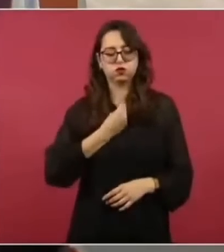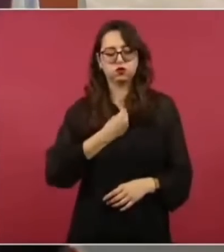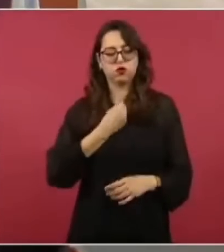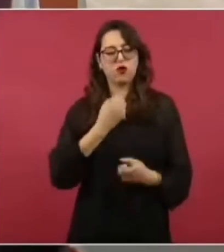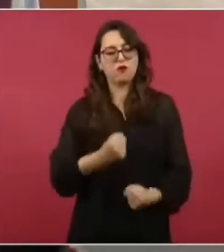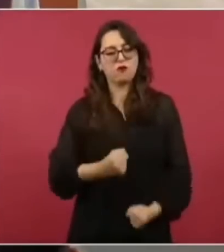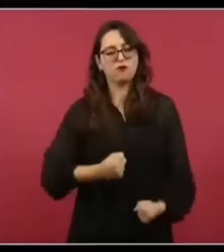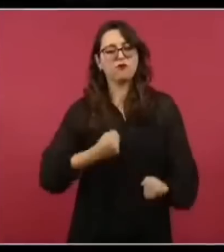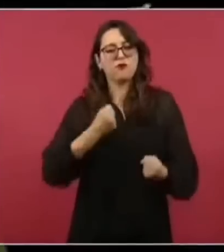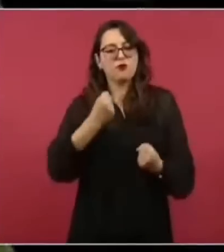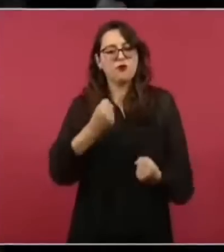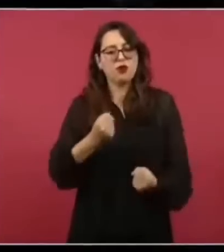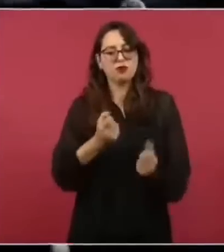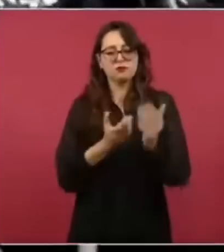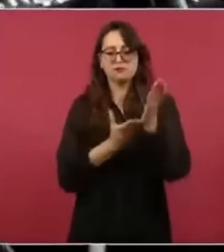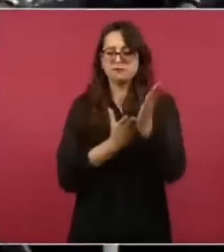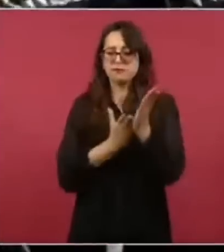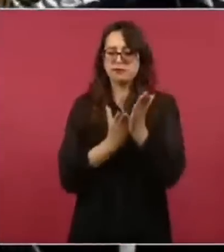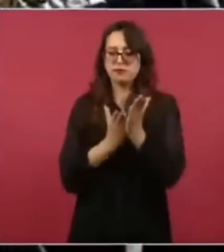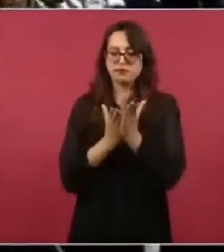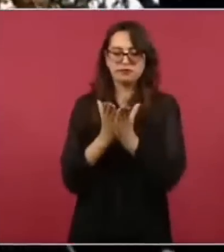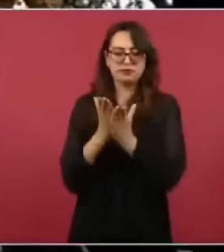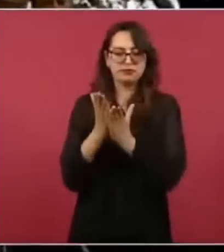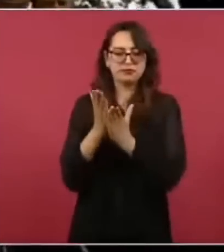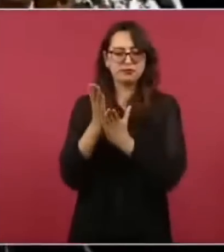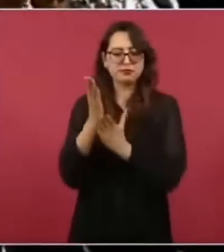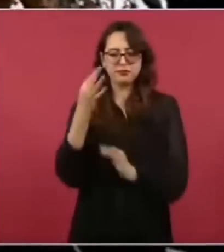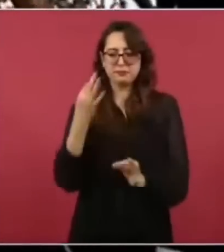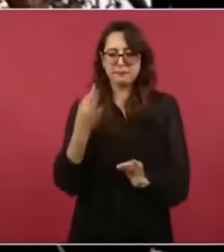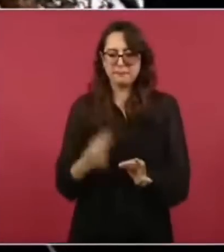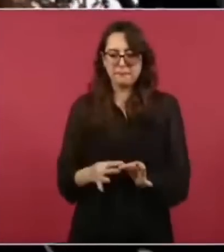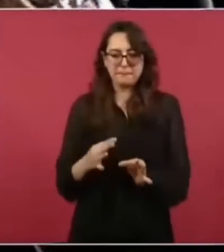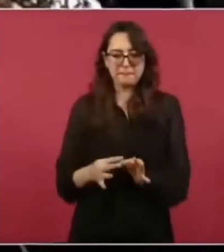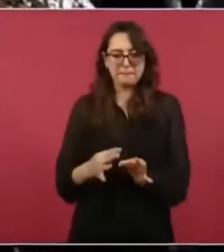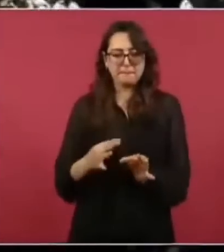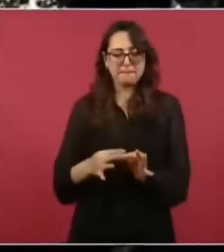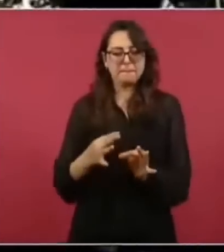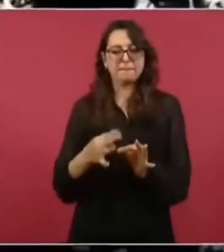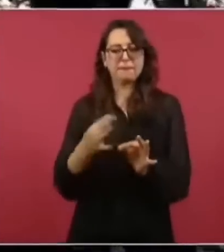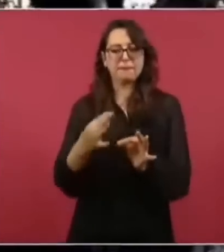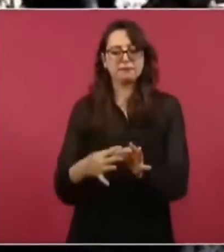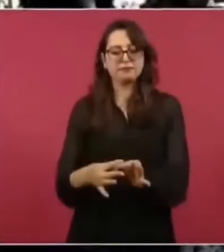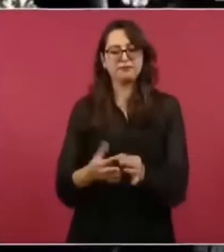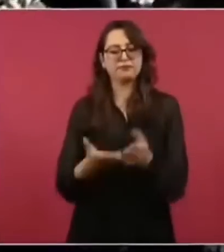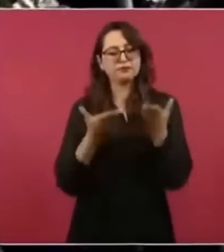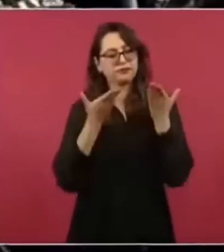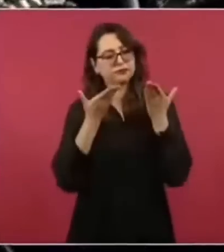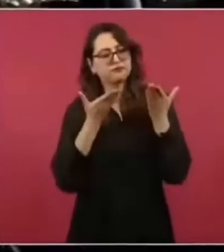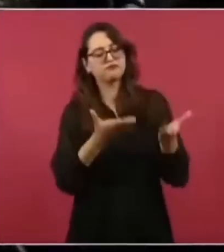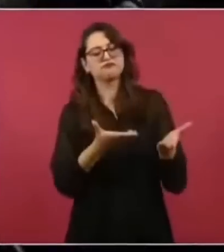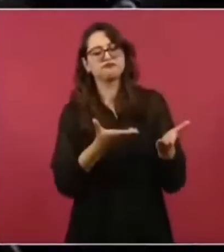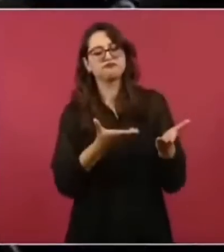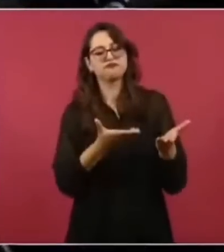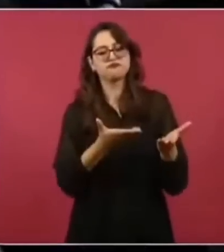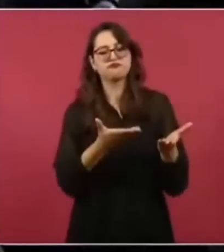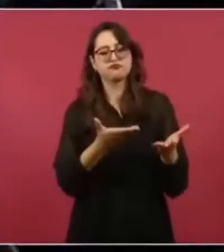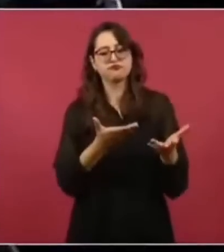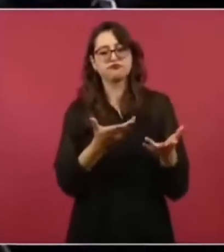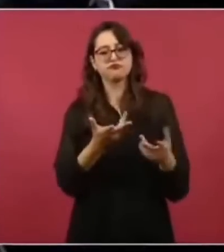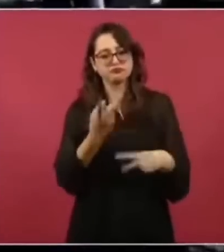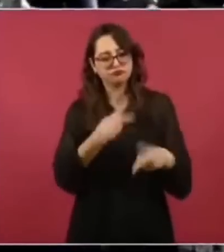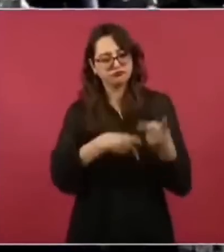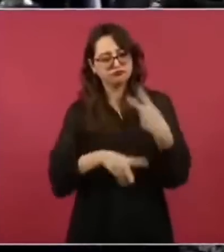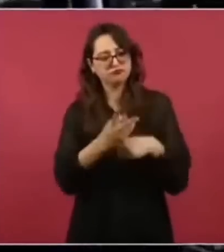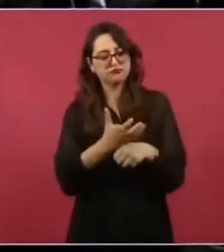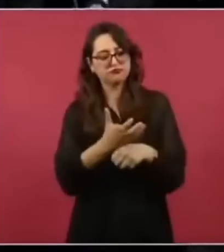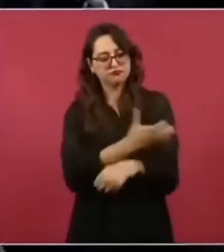su rectitud como buen ciudadano. Está aquí con nosotros y le